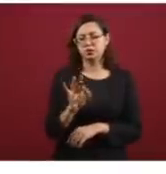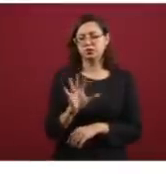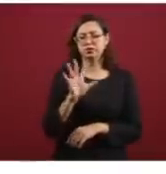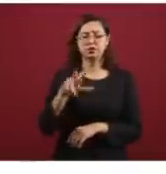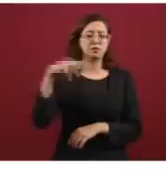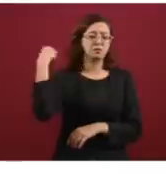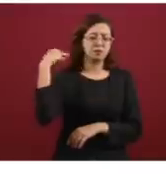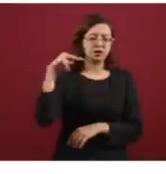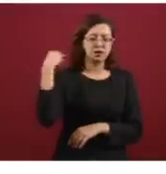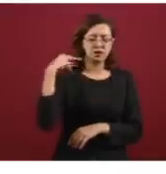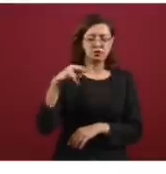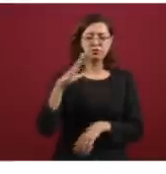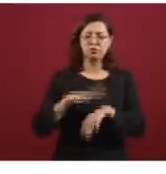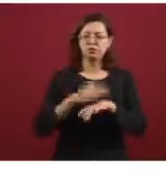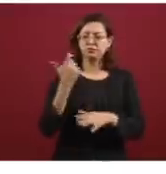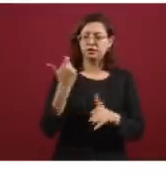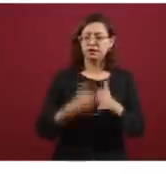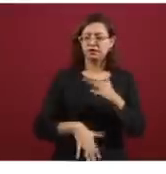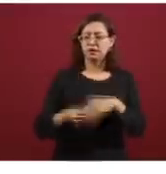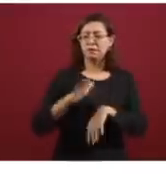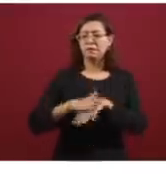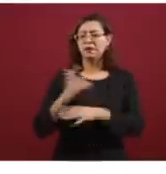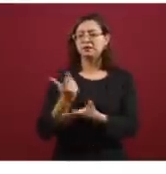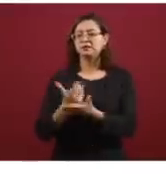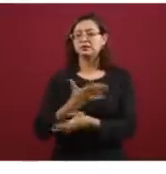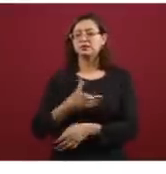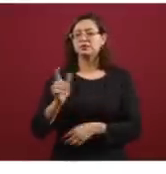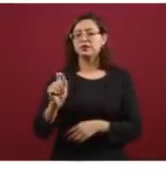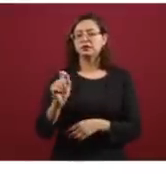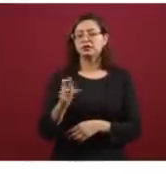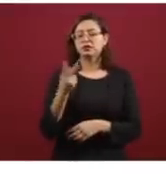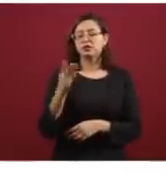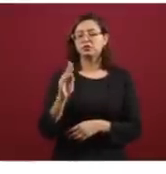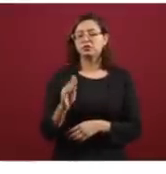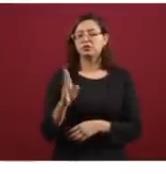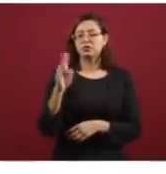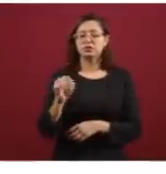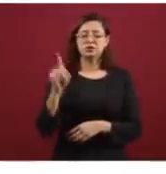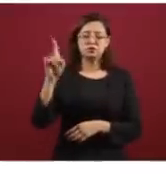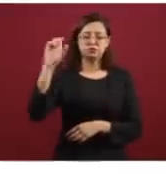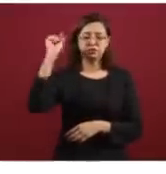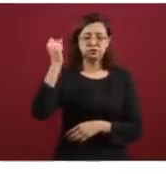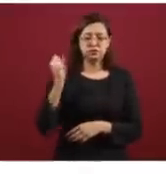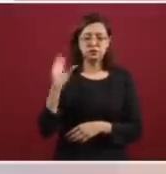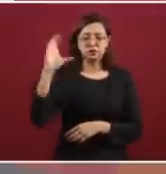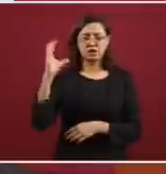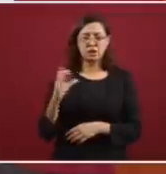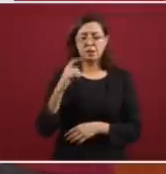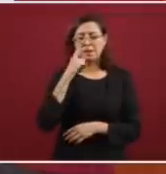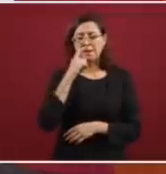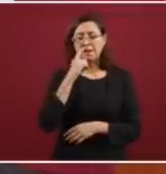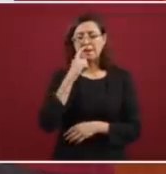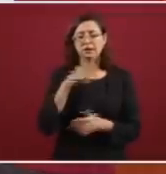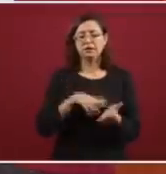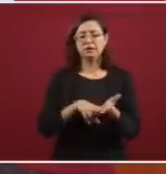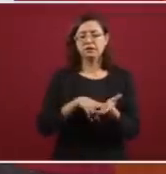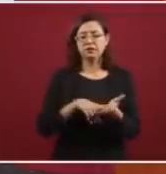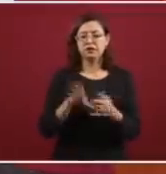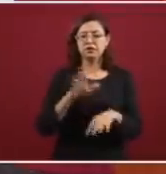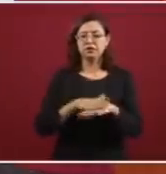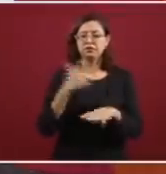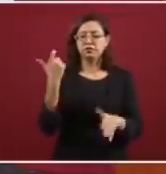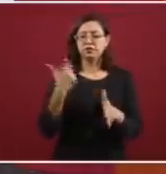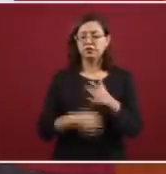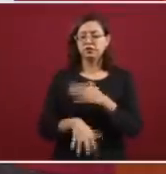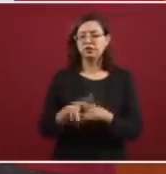18.45 en Veracruz, la más barata, y la más cara en 22.99 en Culiacán, Sinaloa, y el diésel el más económico,